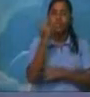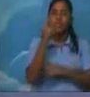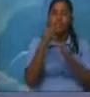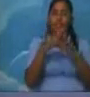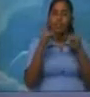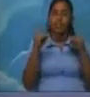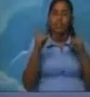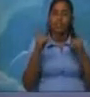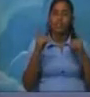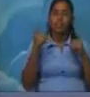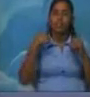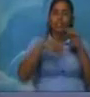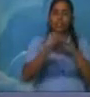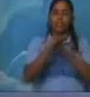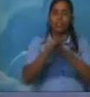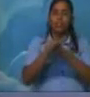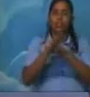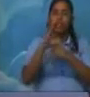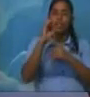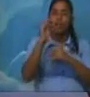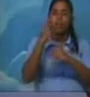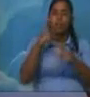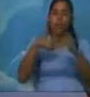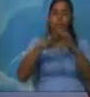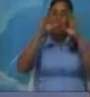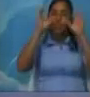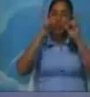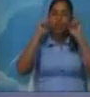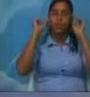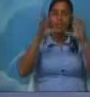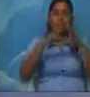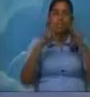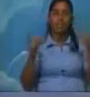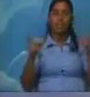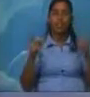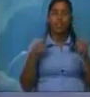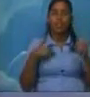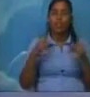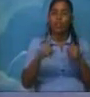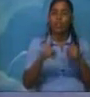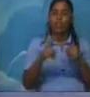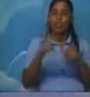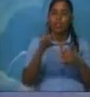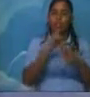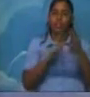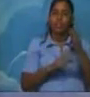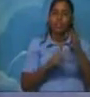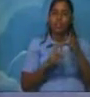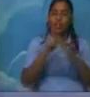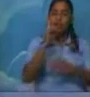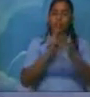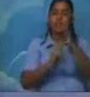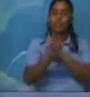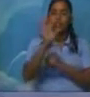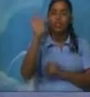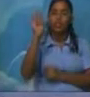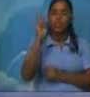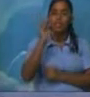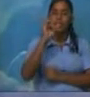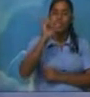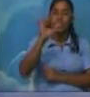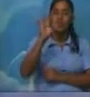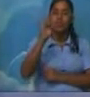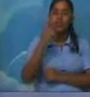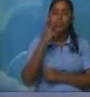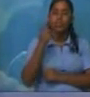puertos y de la ciudad de cabimas que Dios los bendiga me corresponde los versículos 7 y